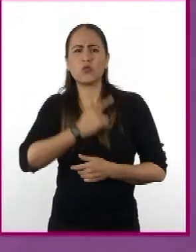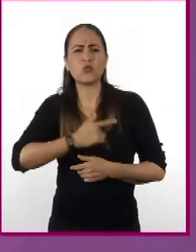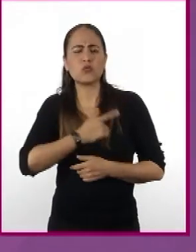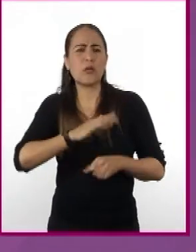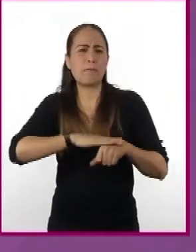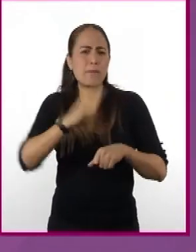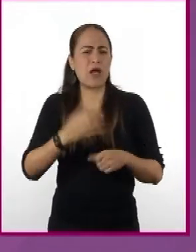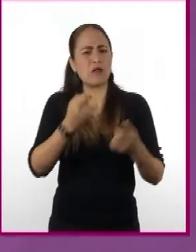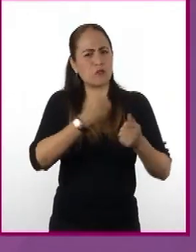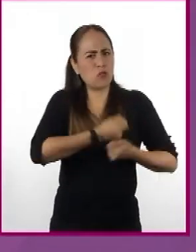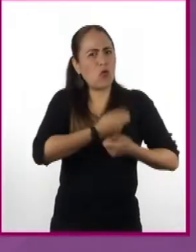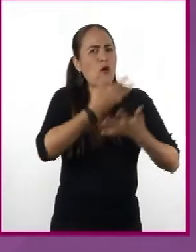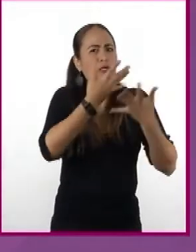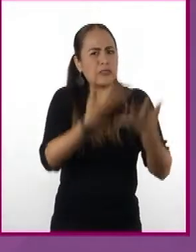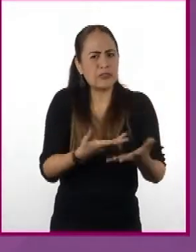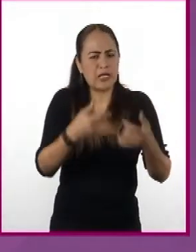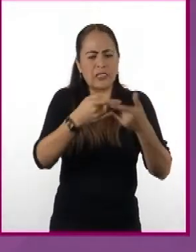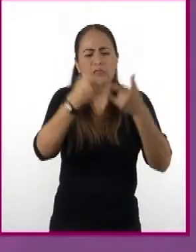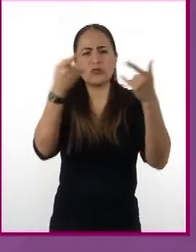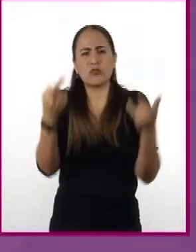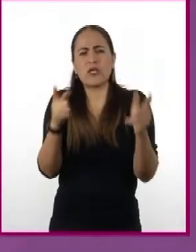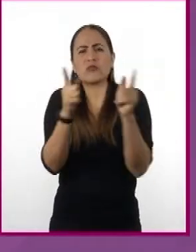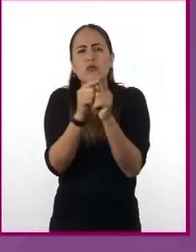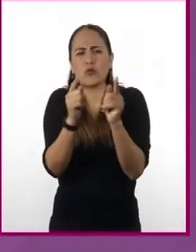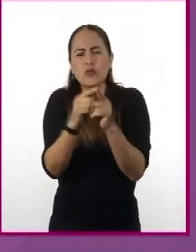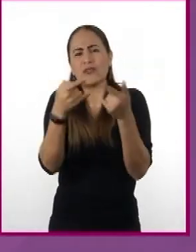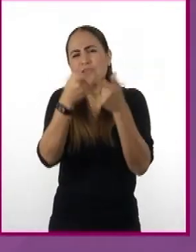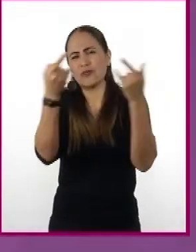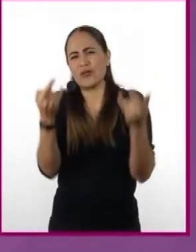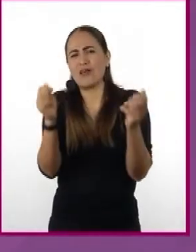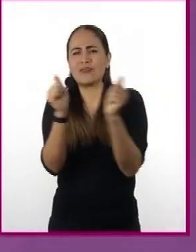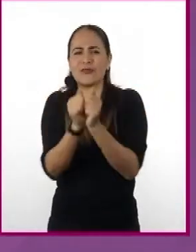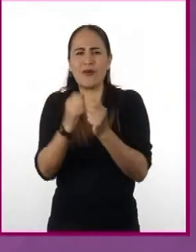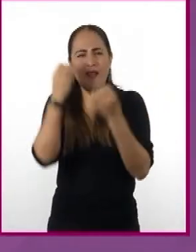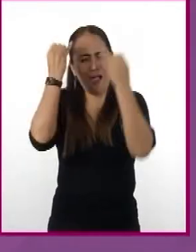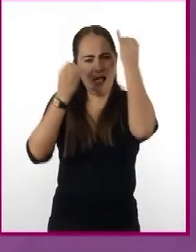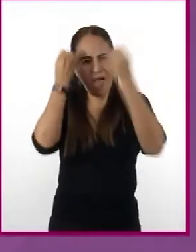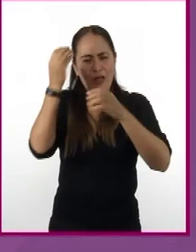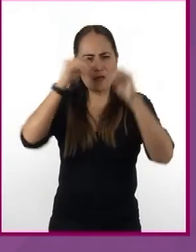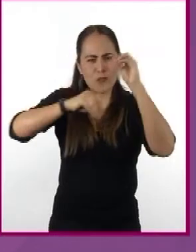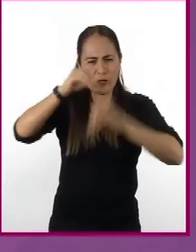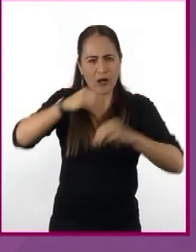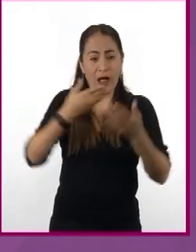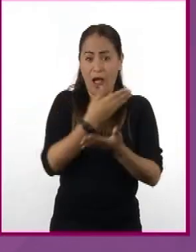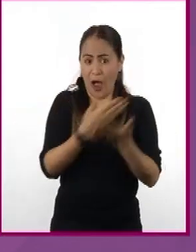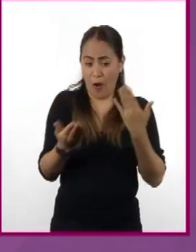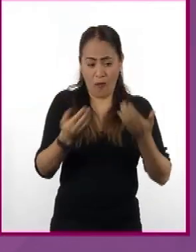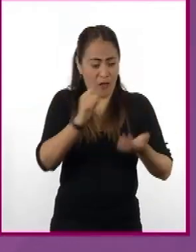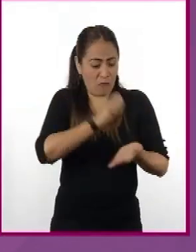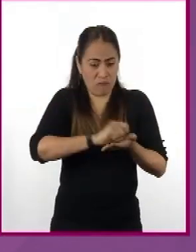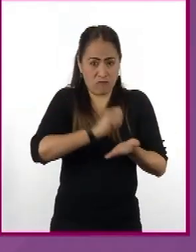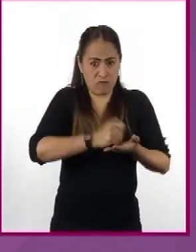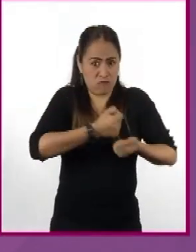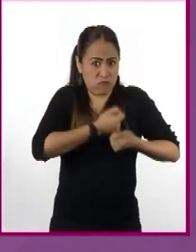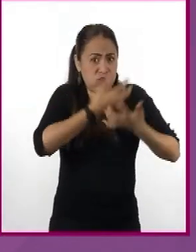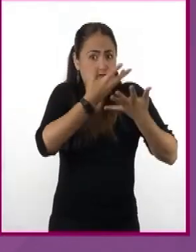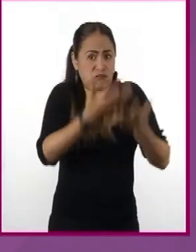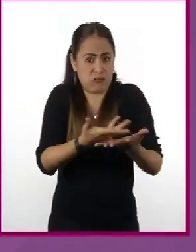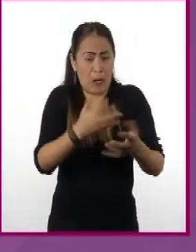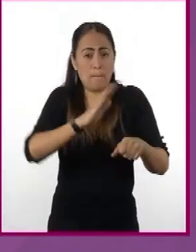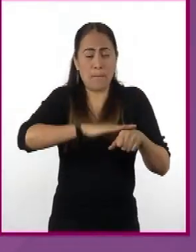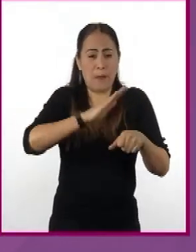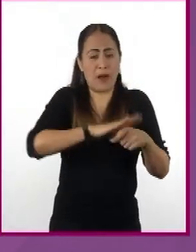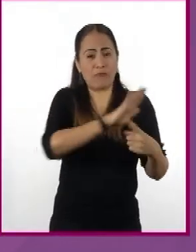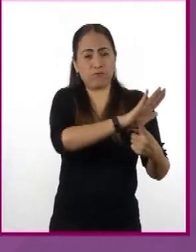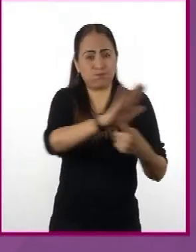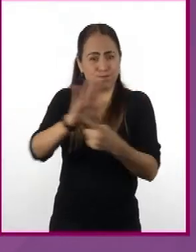relatos, las leyendas? Hasta ahora, últimamente, se ha escrito más poesía y es lo que más se ha compartido. De todos los